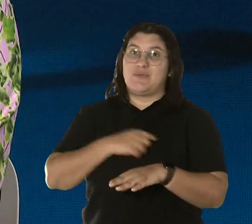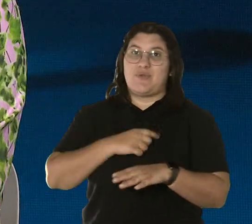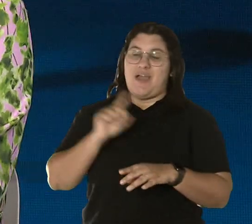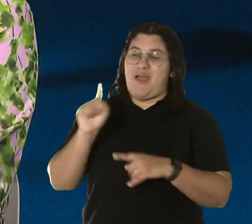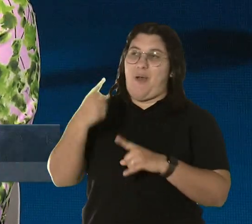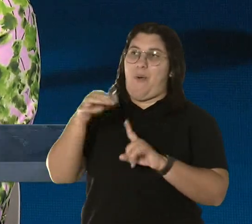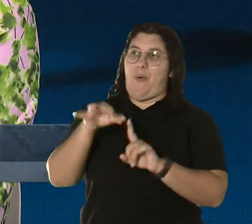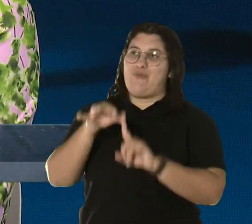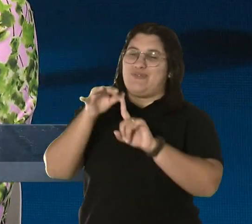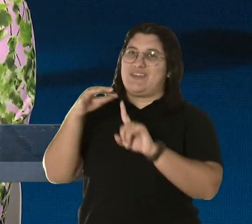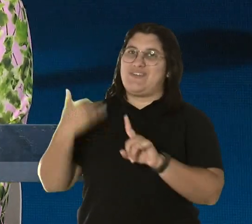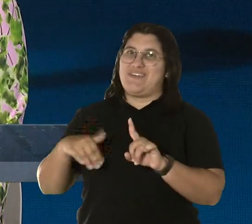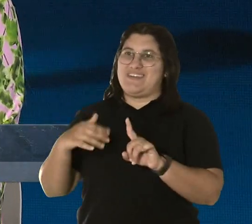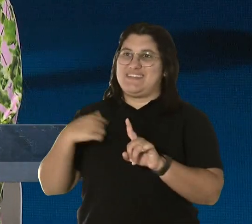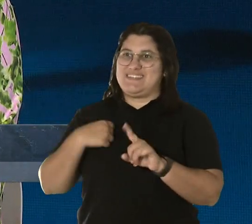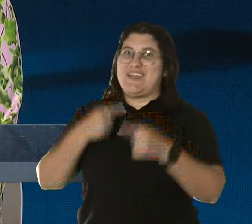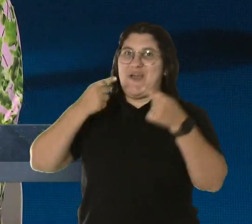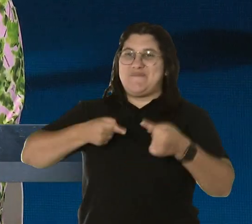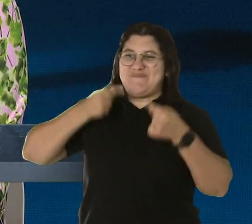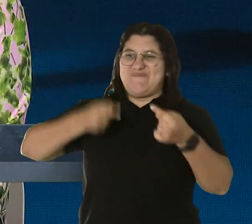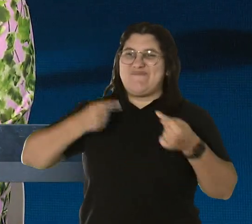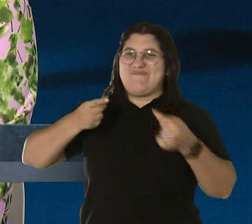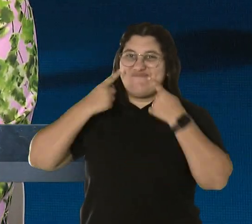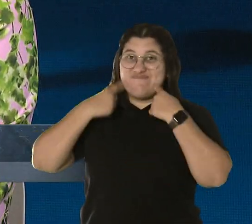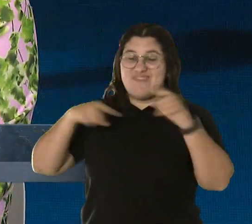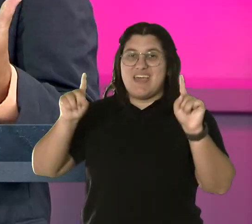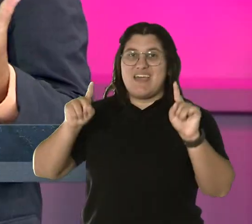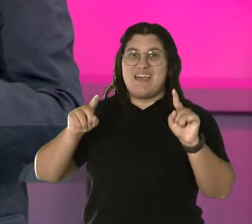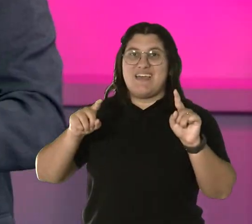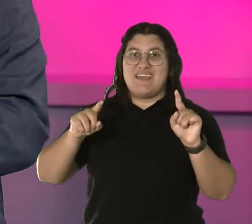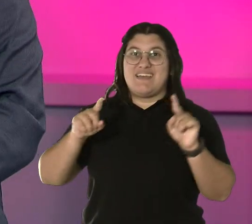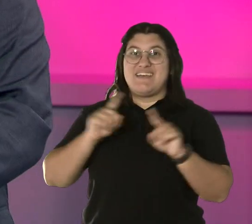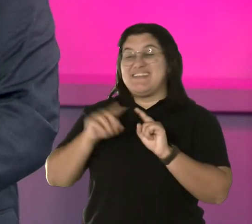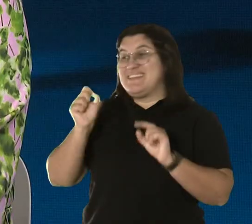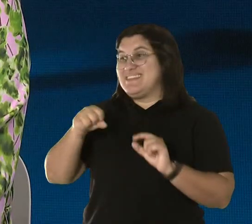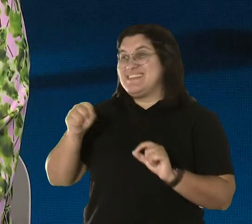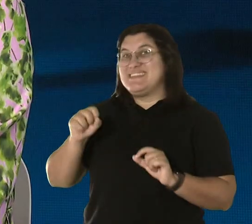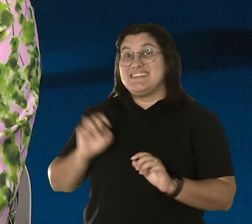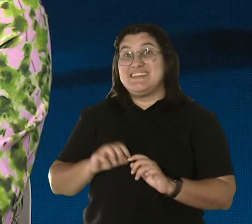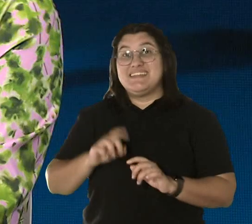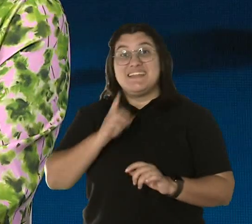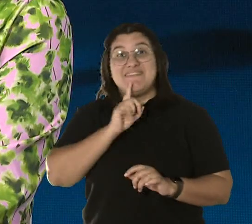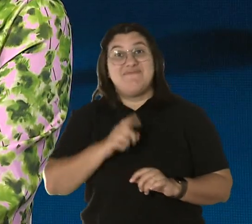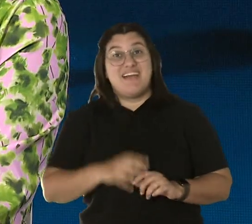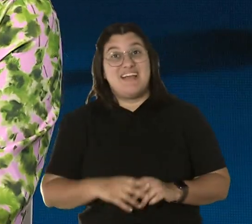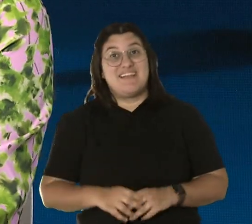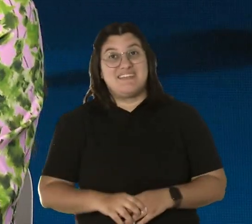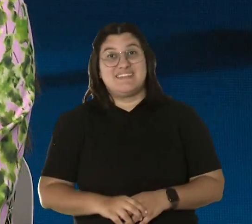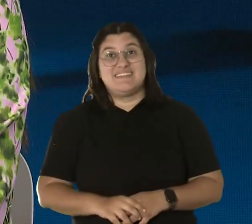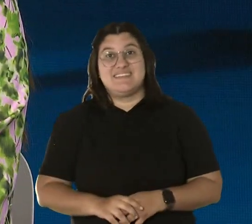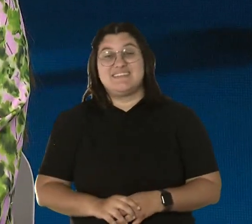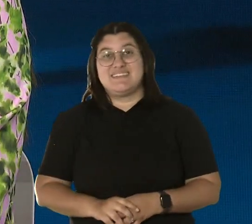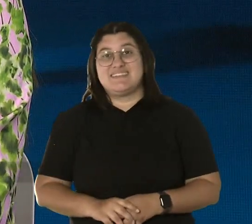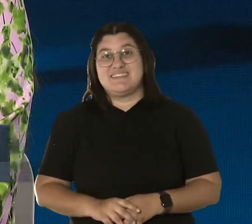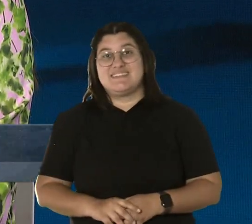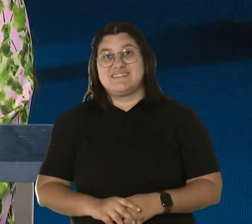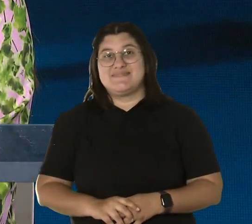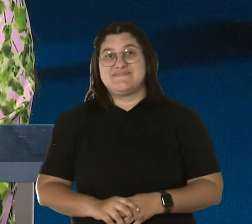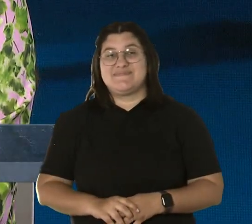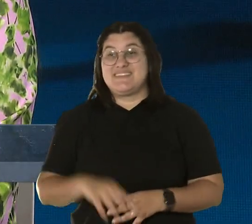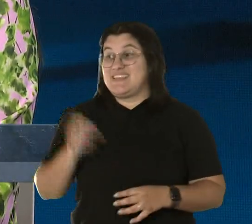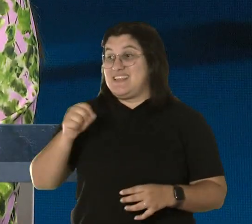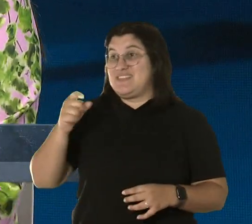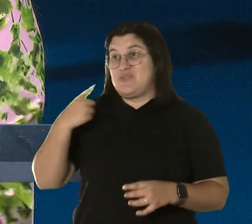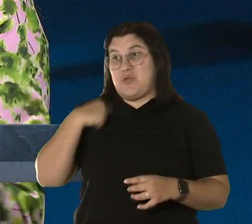únicos. La resiliencia que hay en Puerto Rico, ¿verdad? Parece una paradoja, pero... Sí, no, pero es en serio. Sí, definitivamente. Y yo creo que la